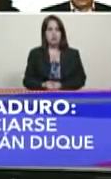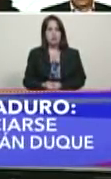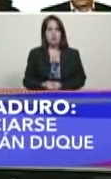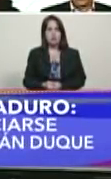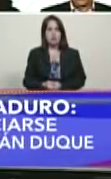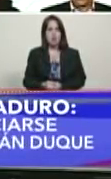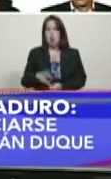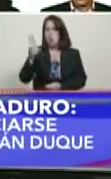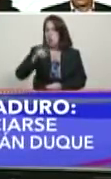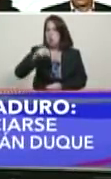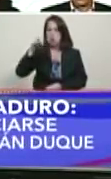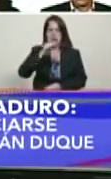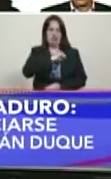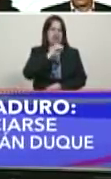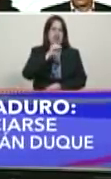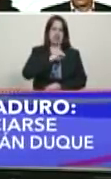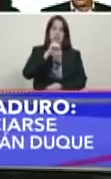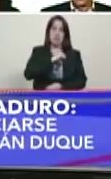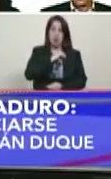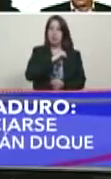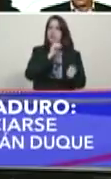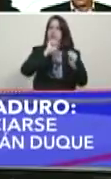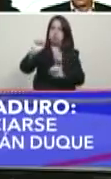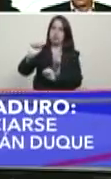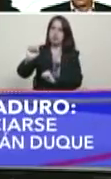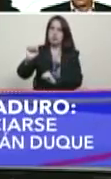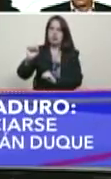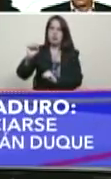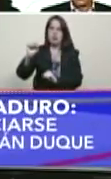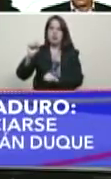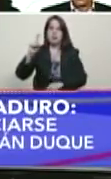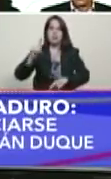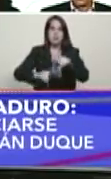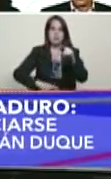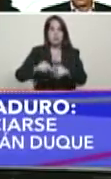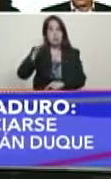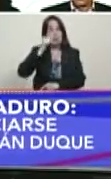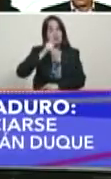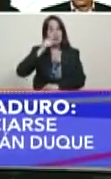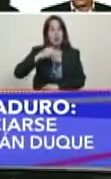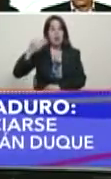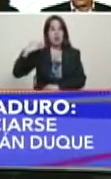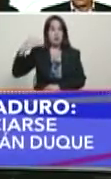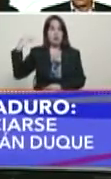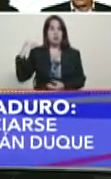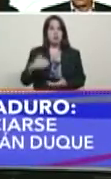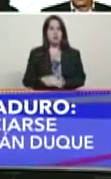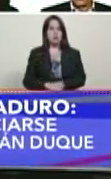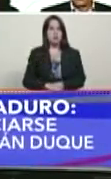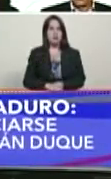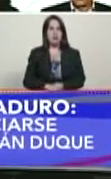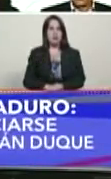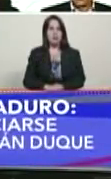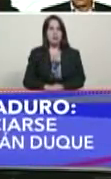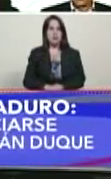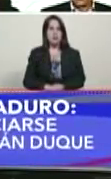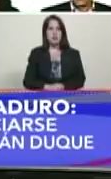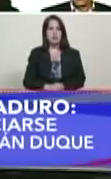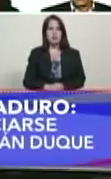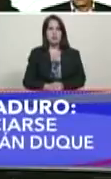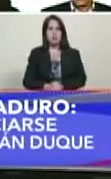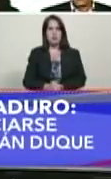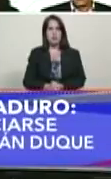tuvimos miedo y derrotamos la agresión imperialista del sábado pasado segundo vídeo